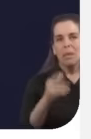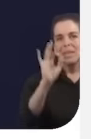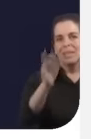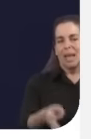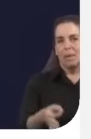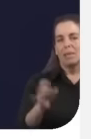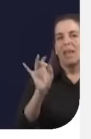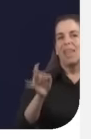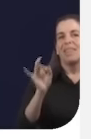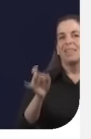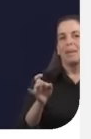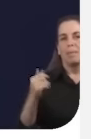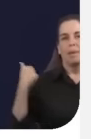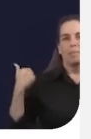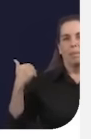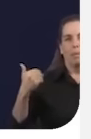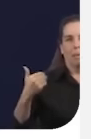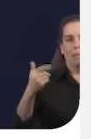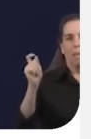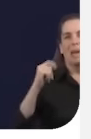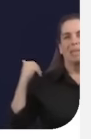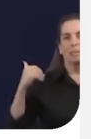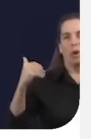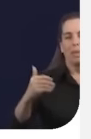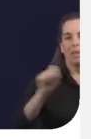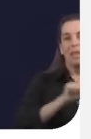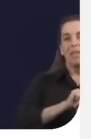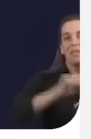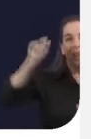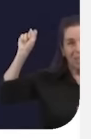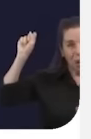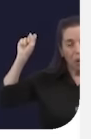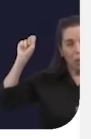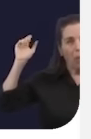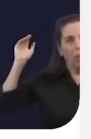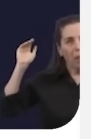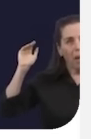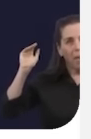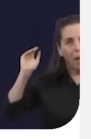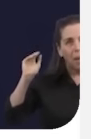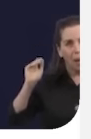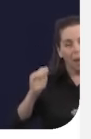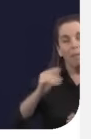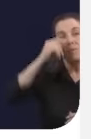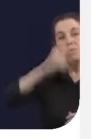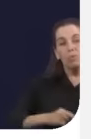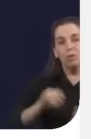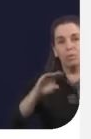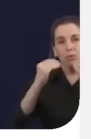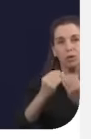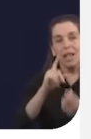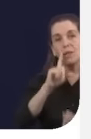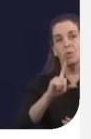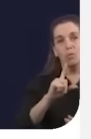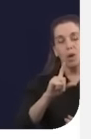diciembre mes en el que eh hemos asumido del 25,5 por a al último dato conocido de Julio que es